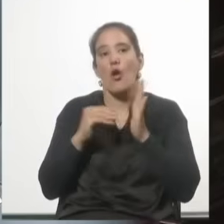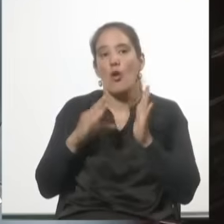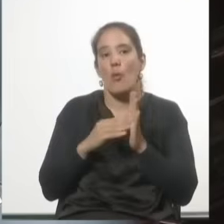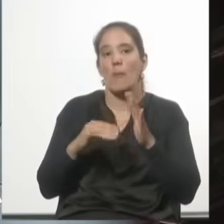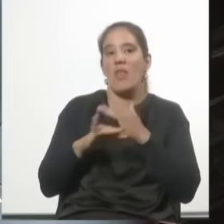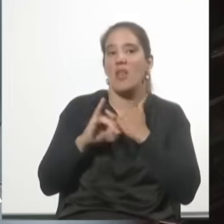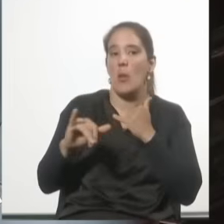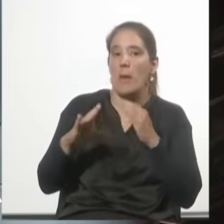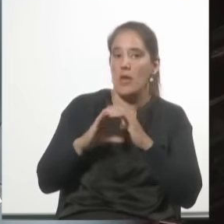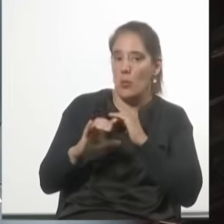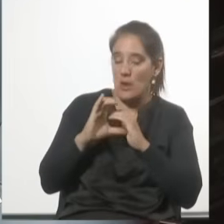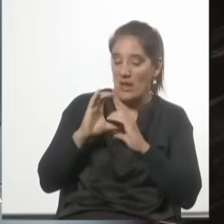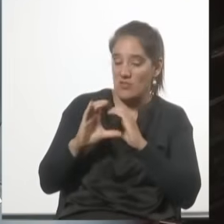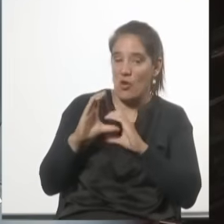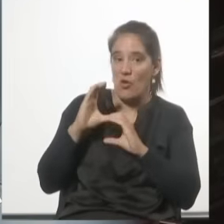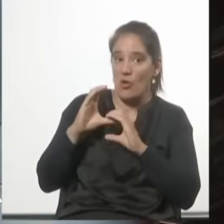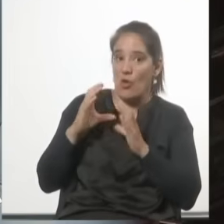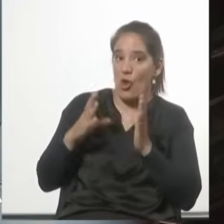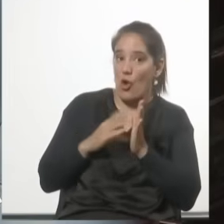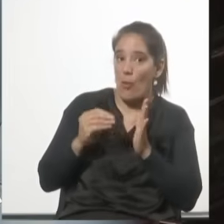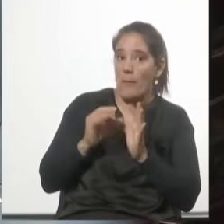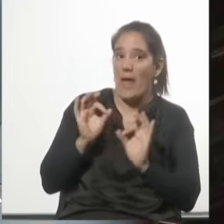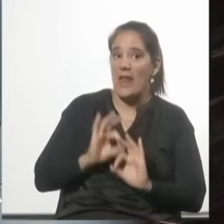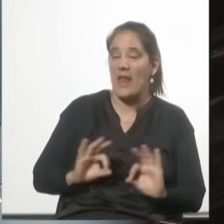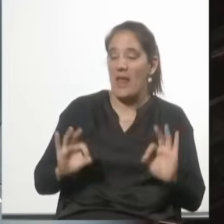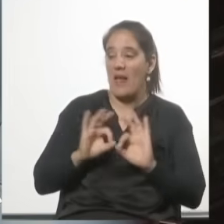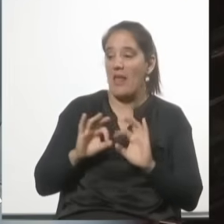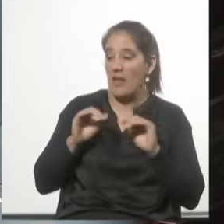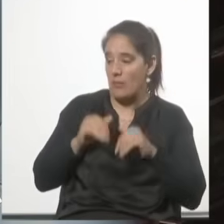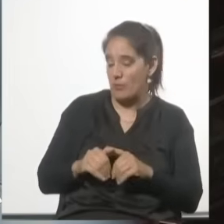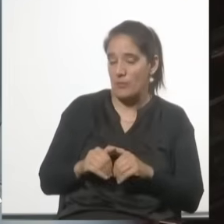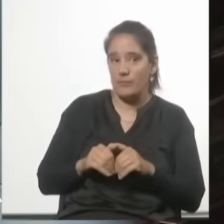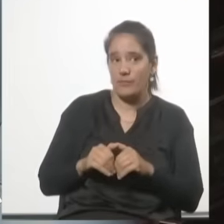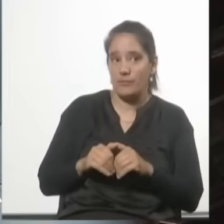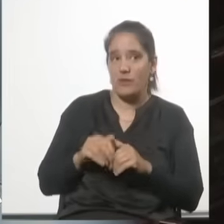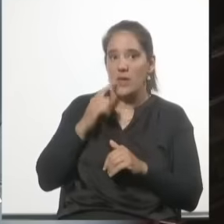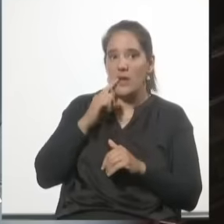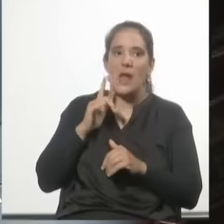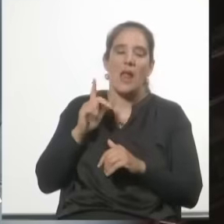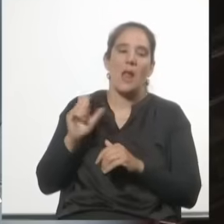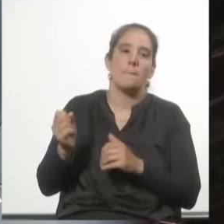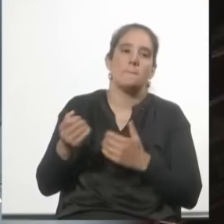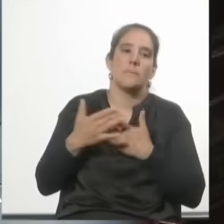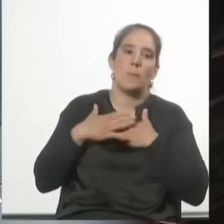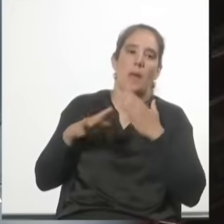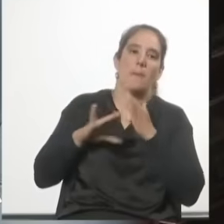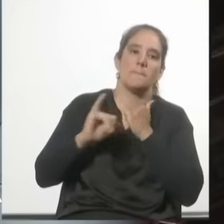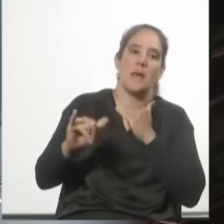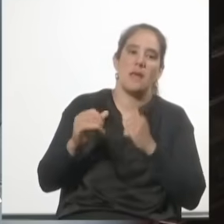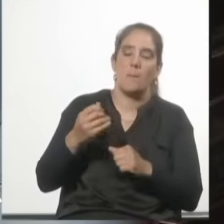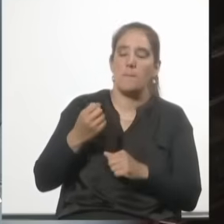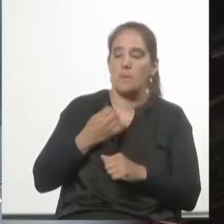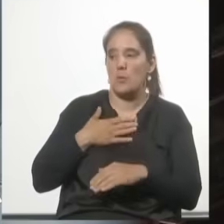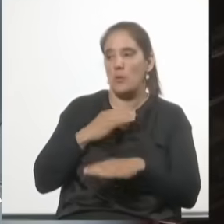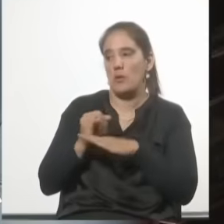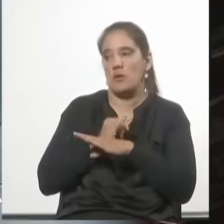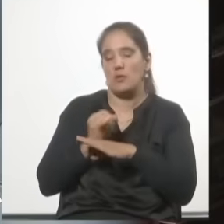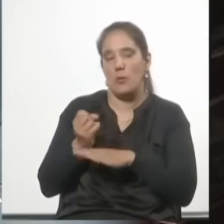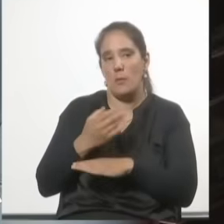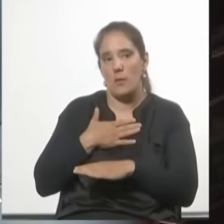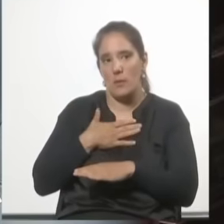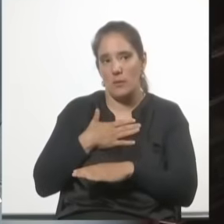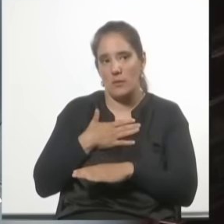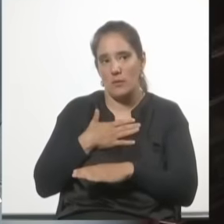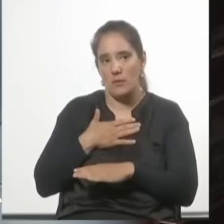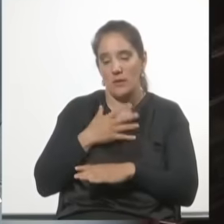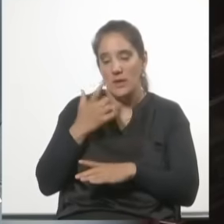tales comunicaciones emitidas desde las casillas personales institucionales. Nótese